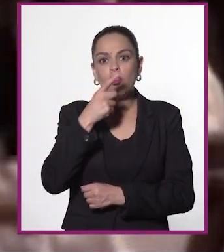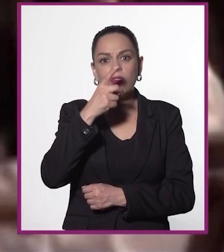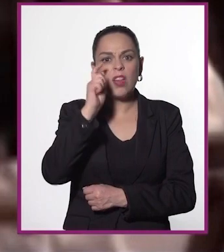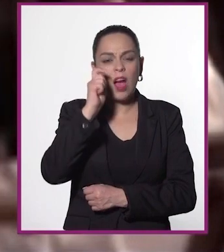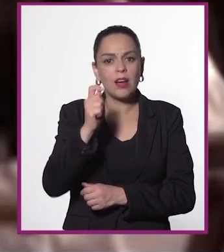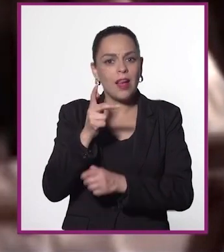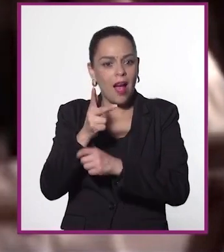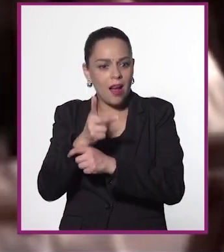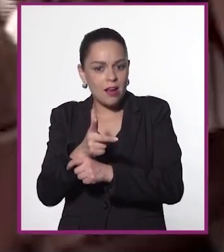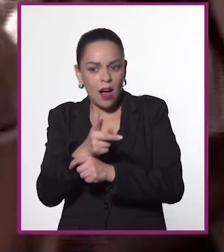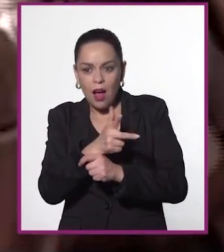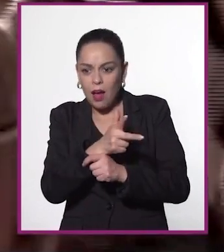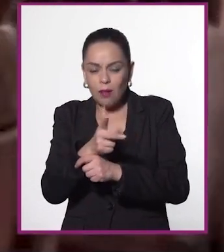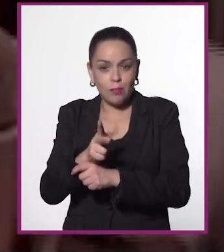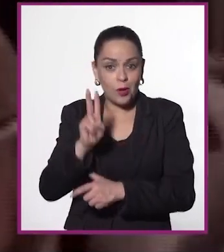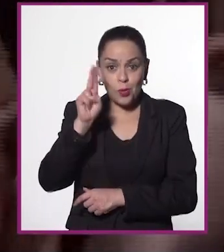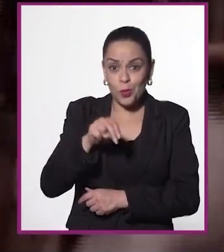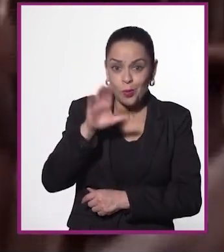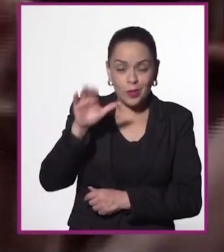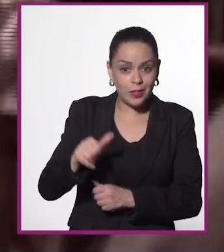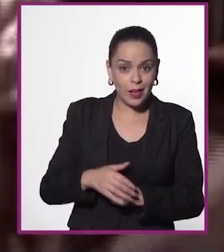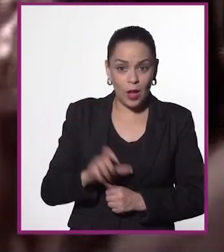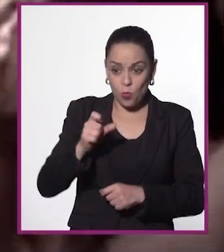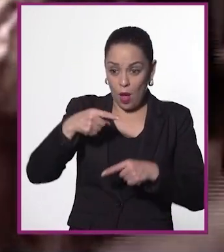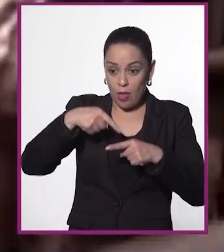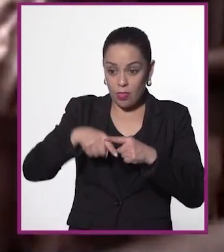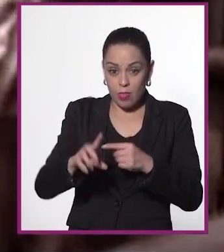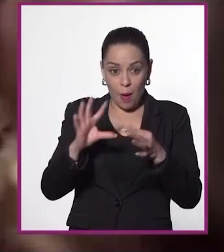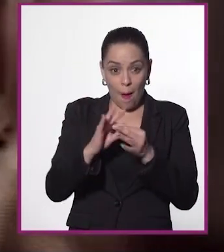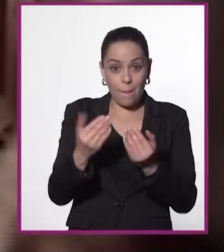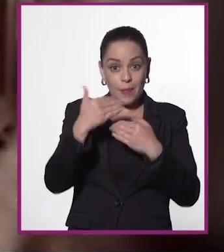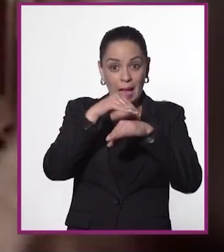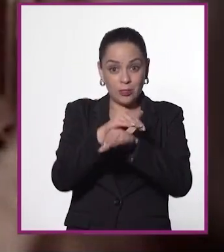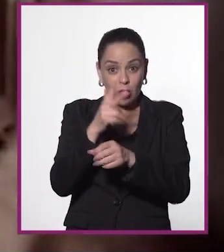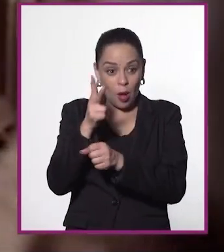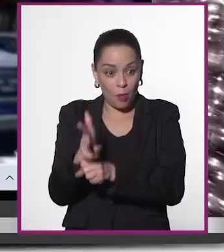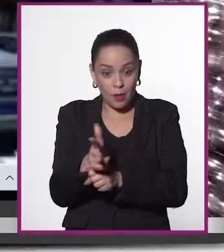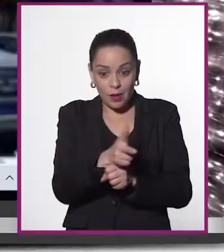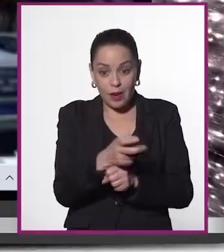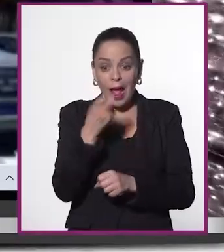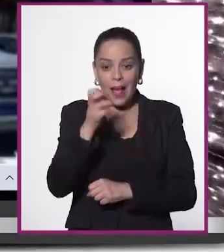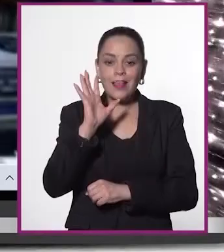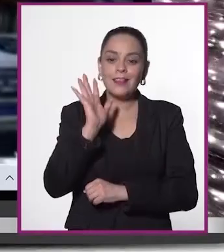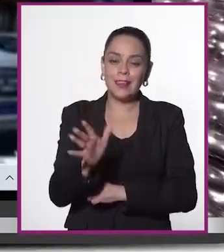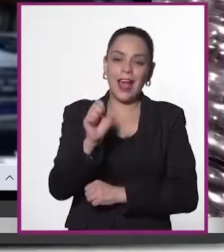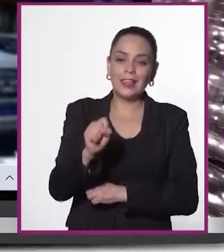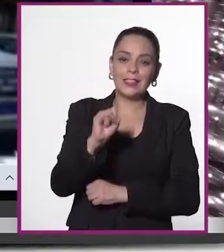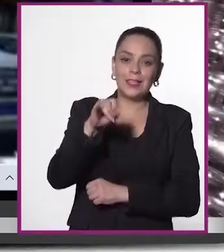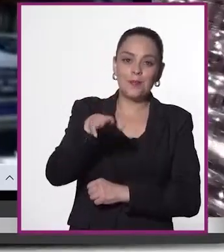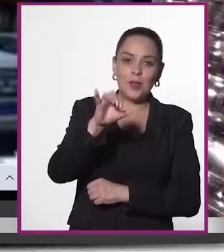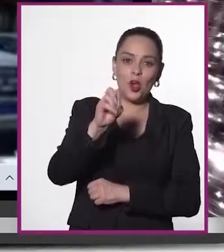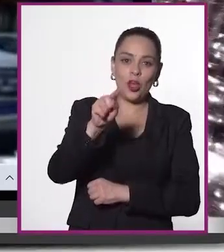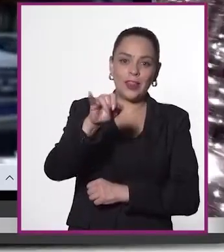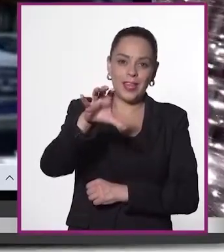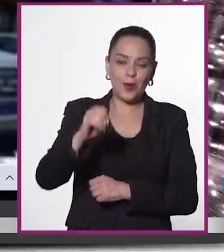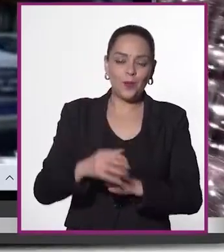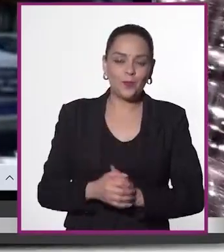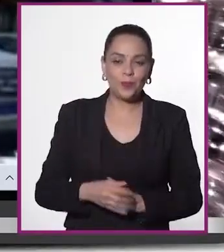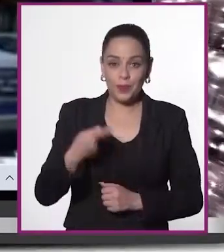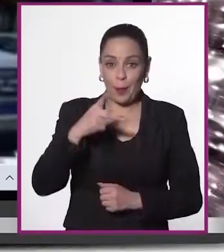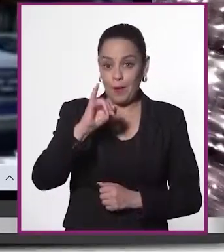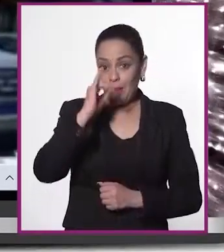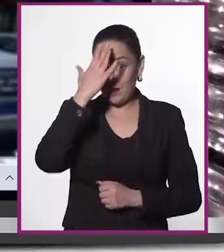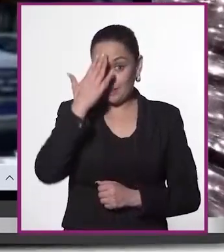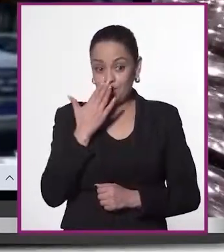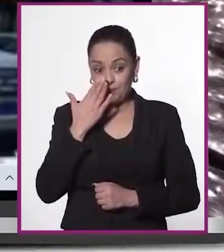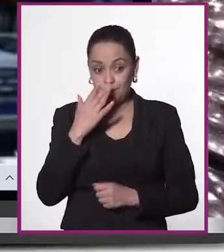cámara. Cuando uno empieza a hablar de la cámara, ya está haciendo semiótica, ¿no? Pero además de la imagen, pues